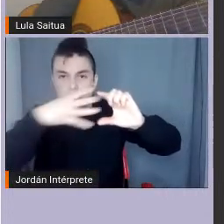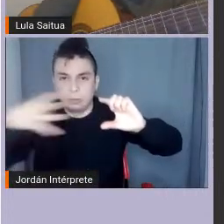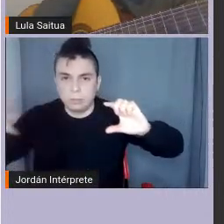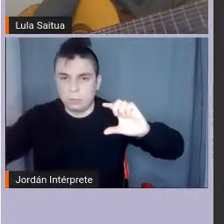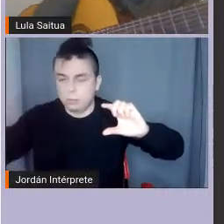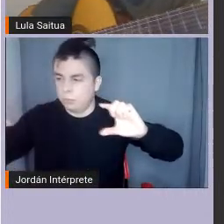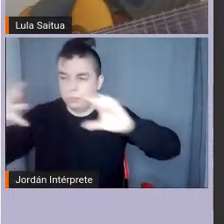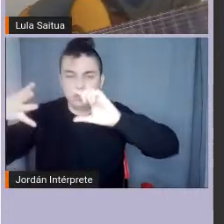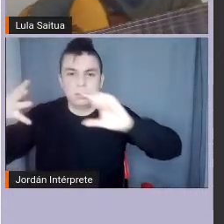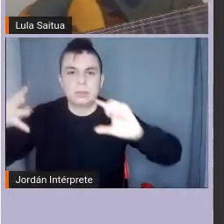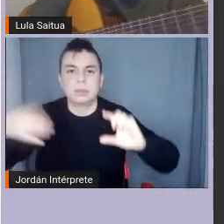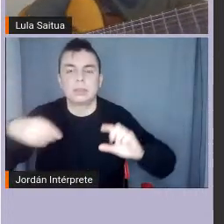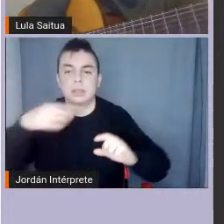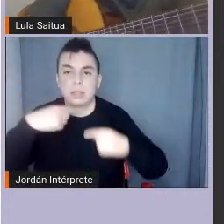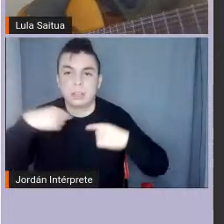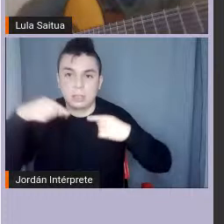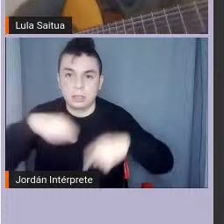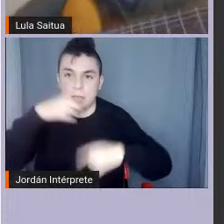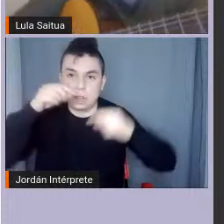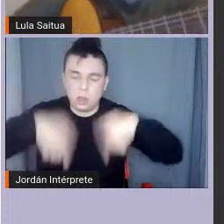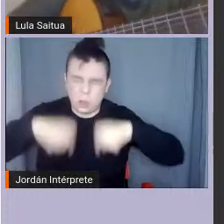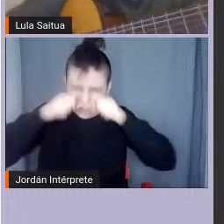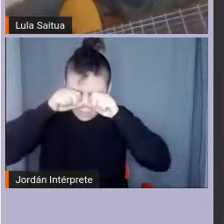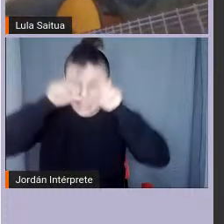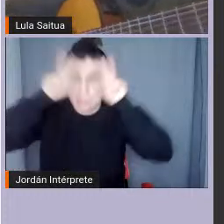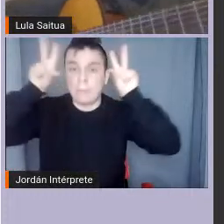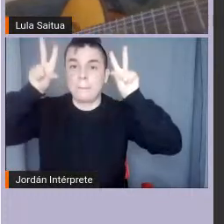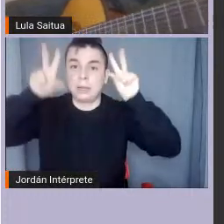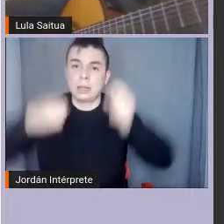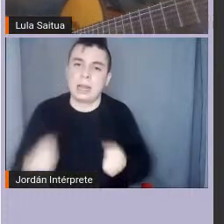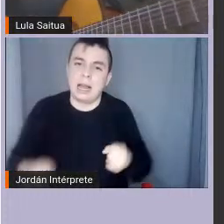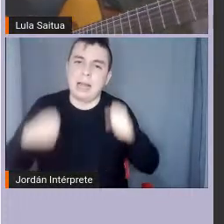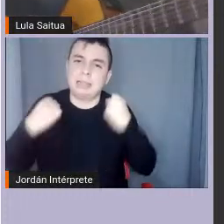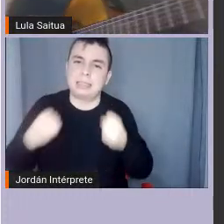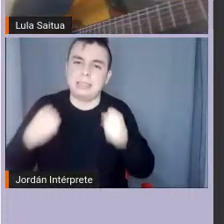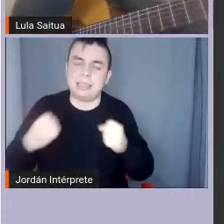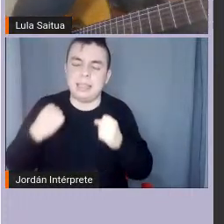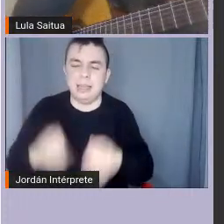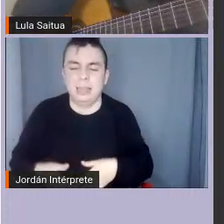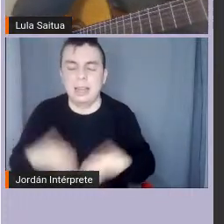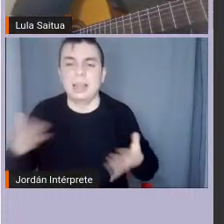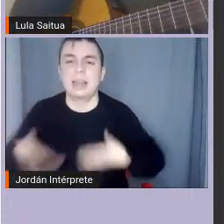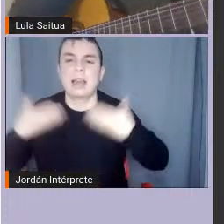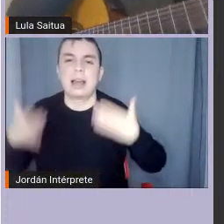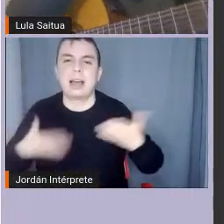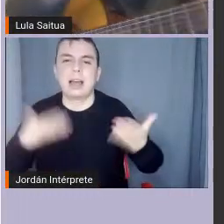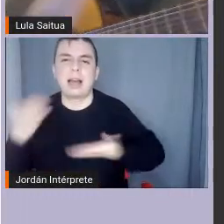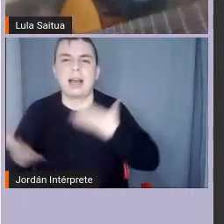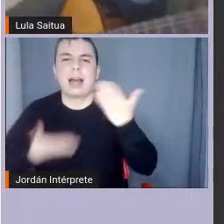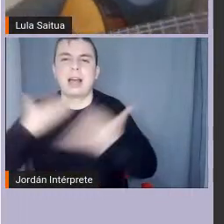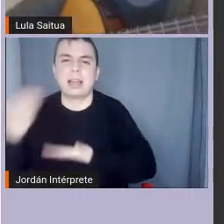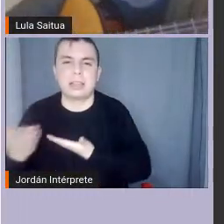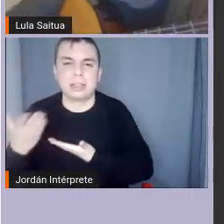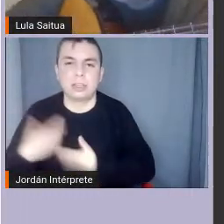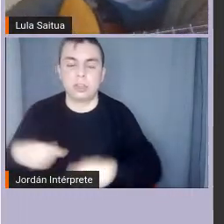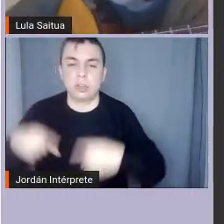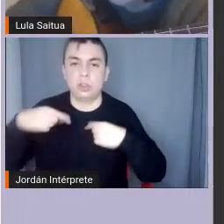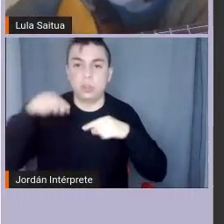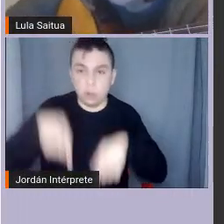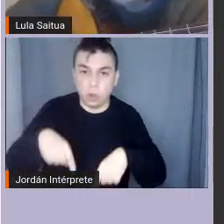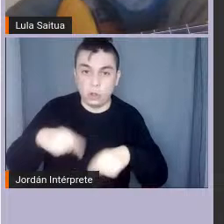Dice, hoy desperté con ganas de cantar. Hoy desperté con ganas de